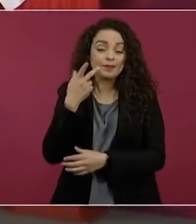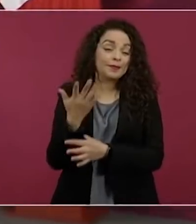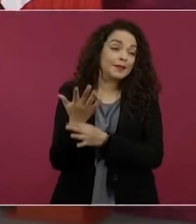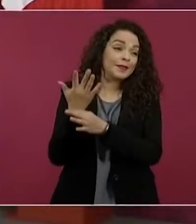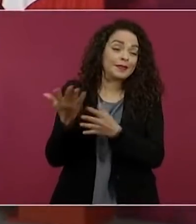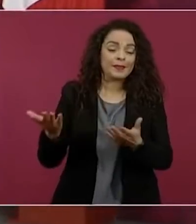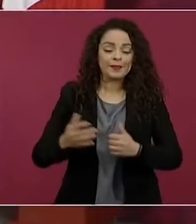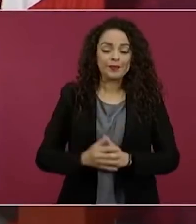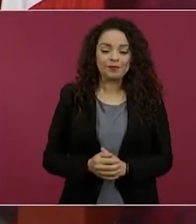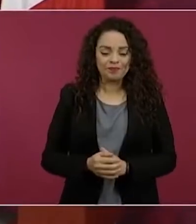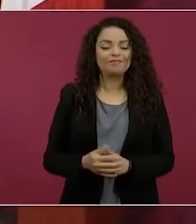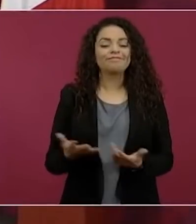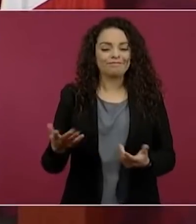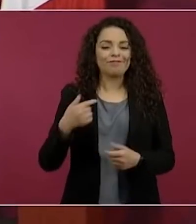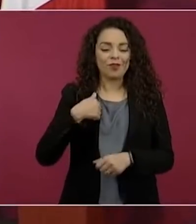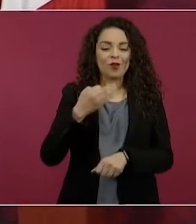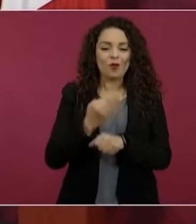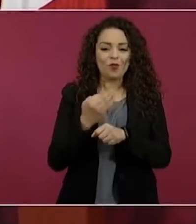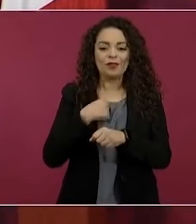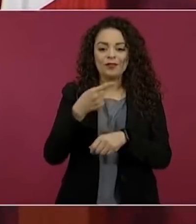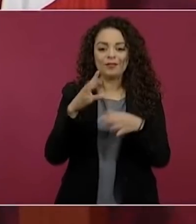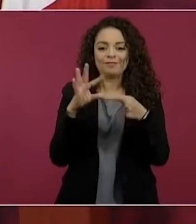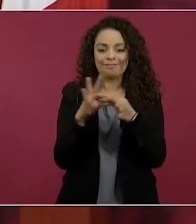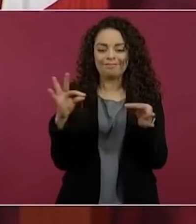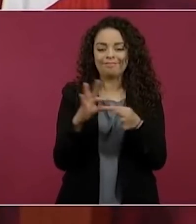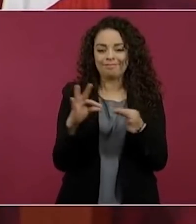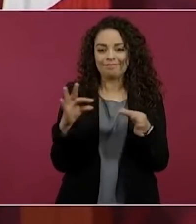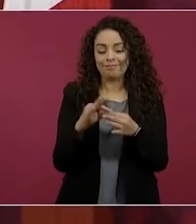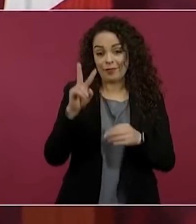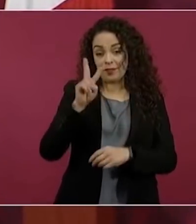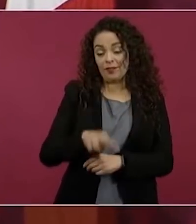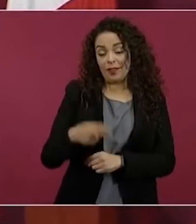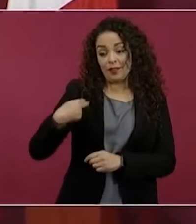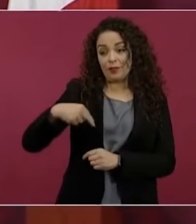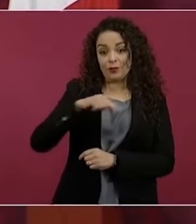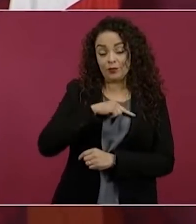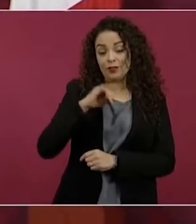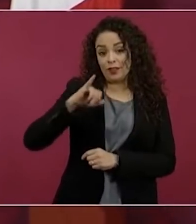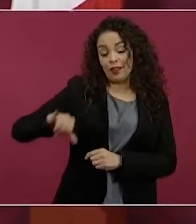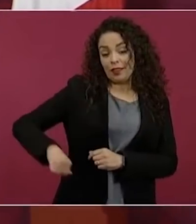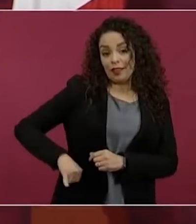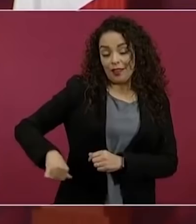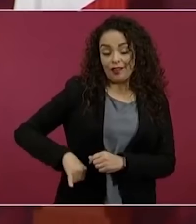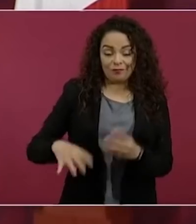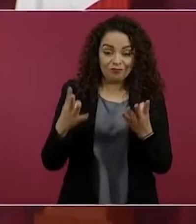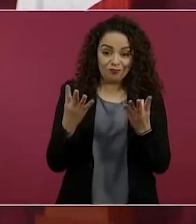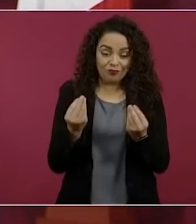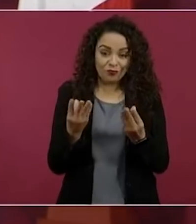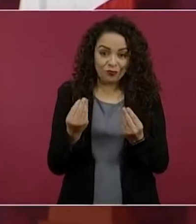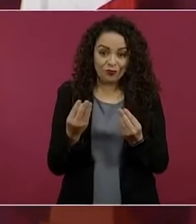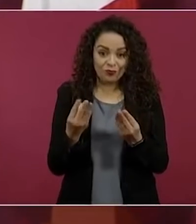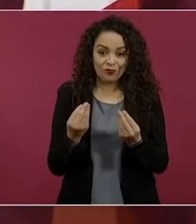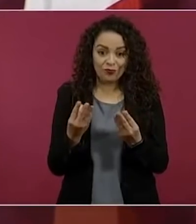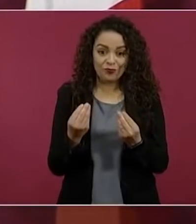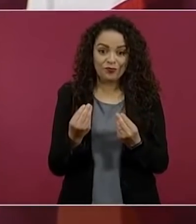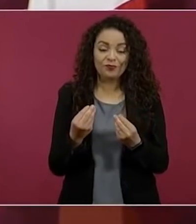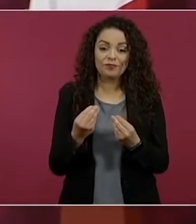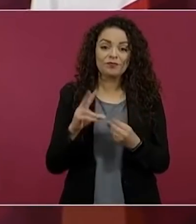Entonces vamos a informar, que nos interesa bastante, que no